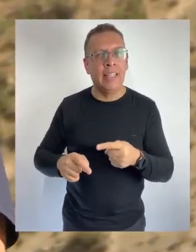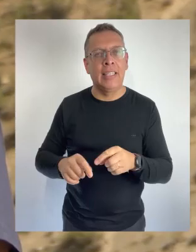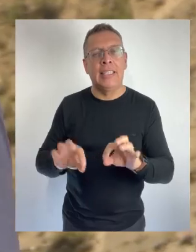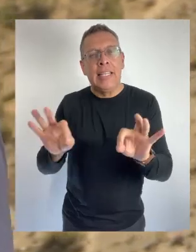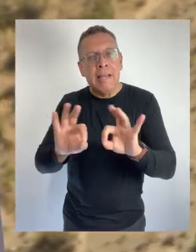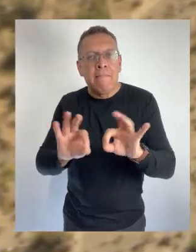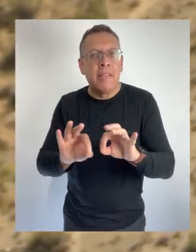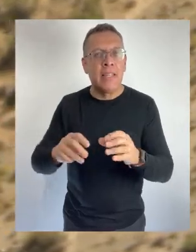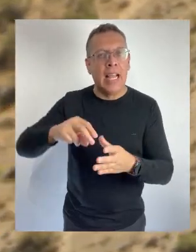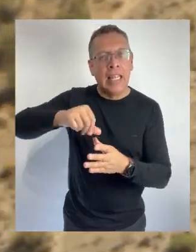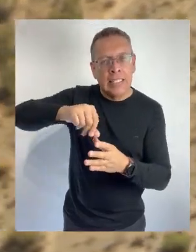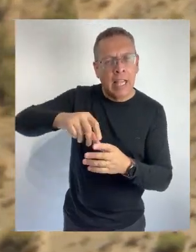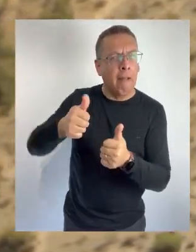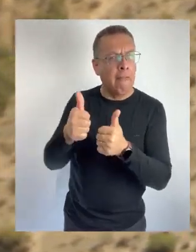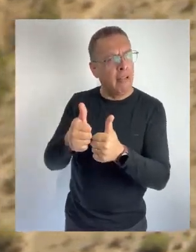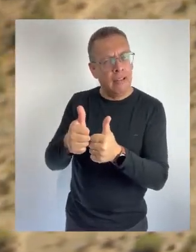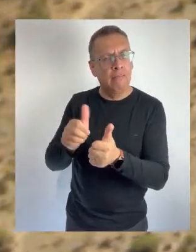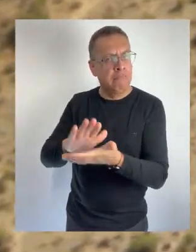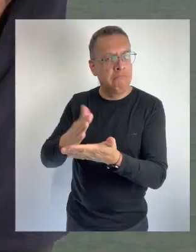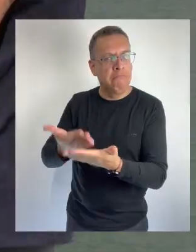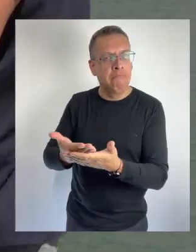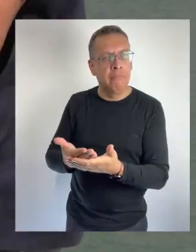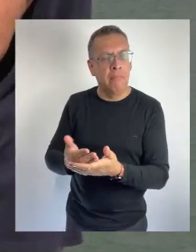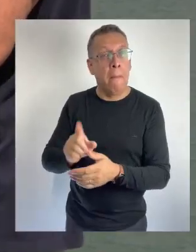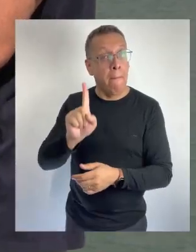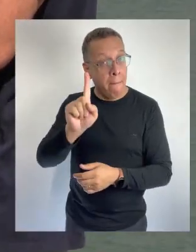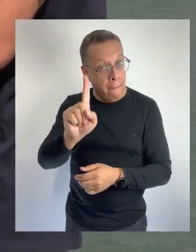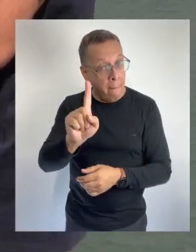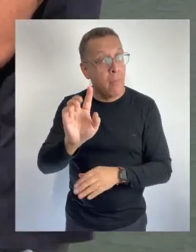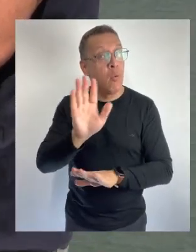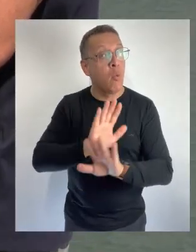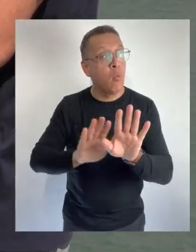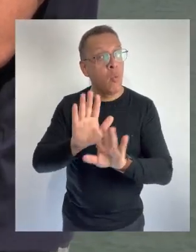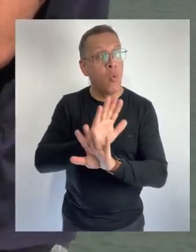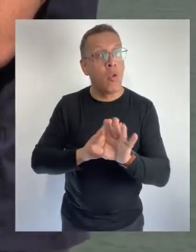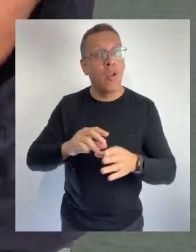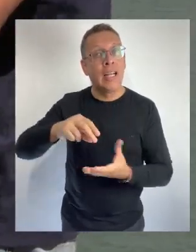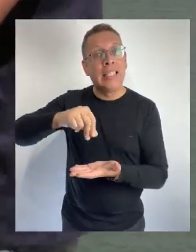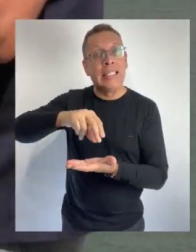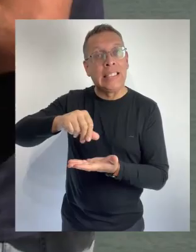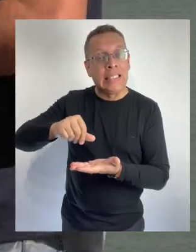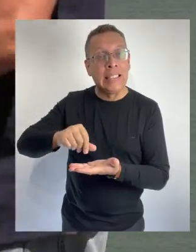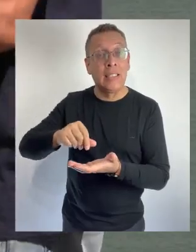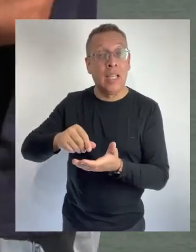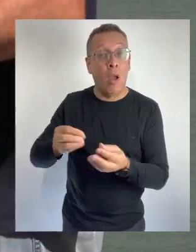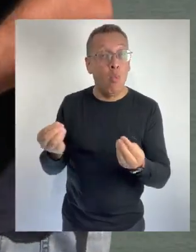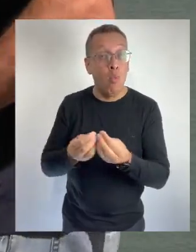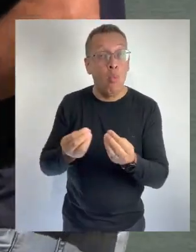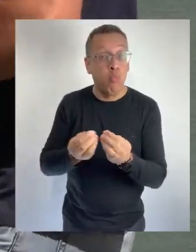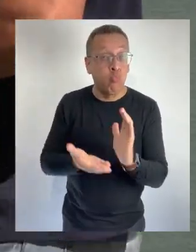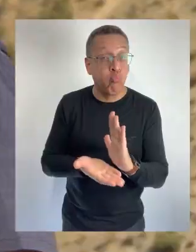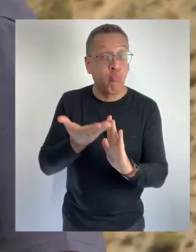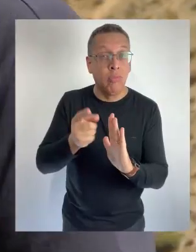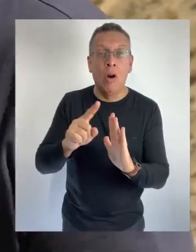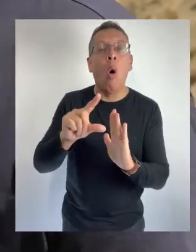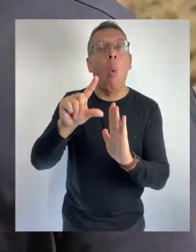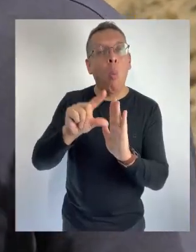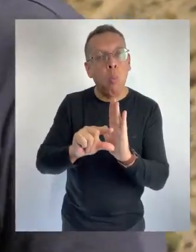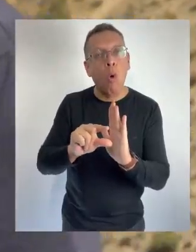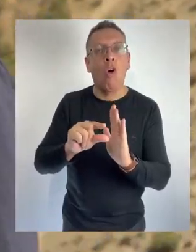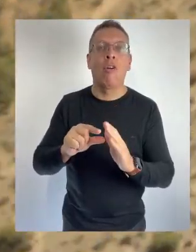que no hace mal. Hay que utilizar con a discreción. A discreción, pero todo se puede usar. Es.